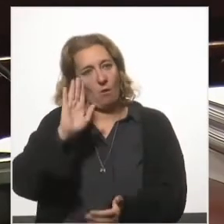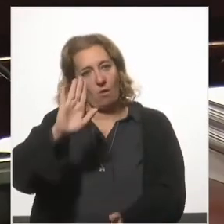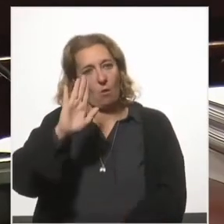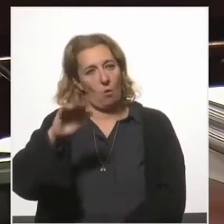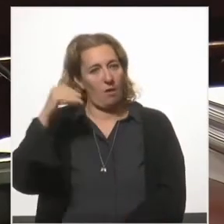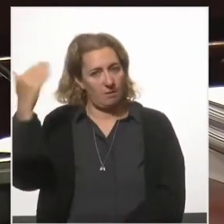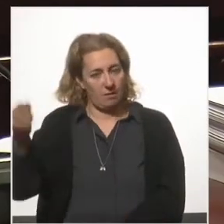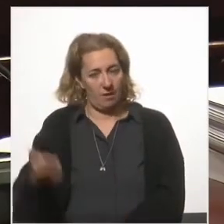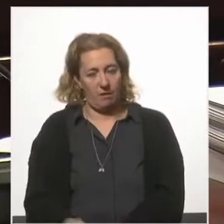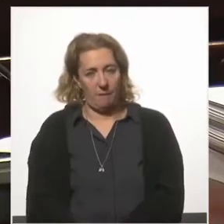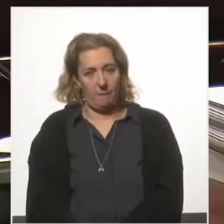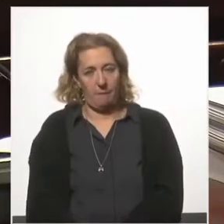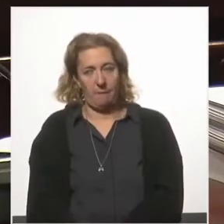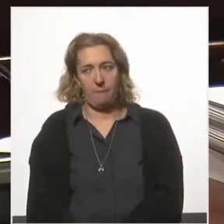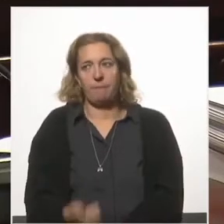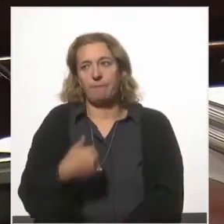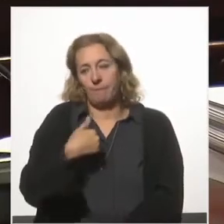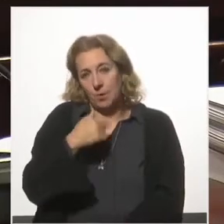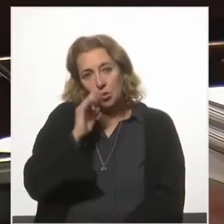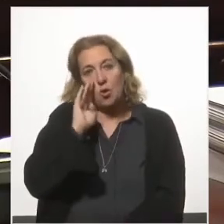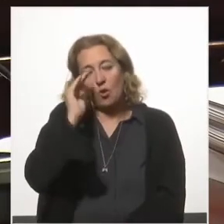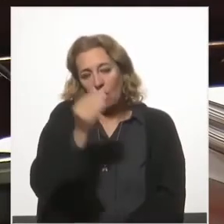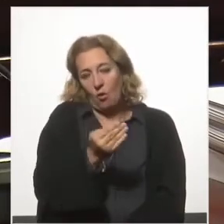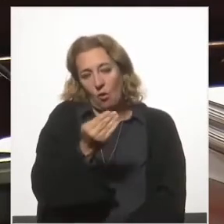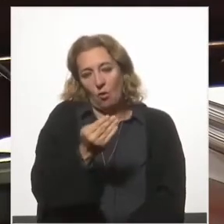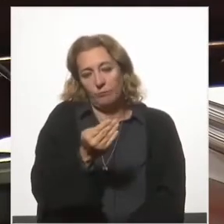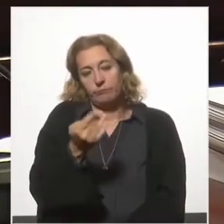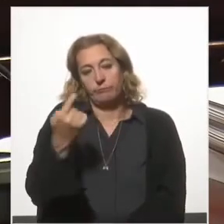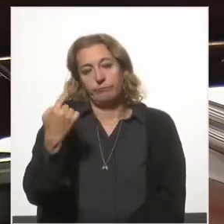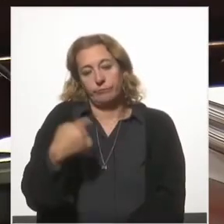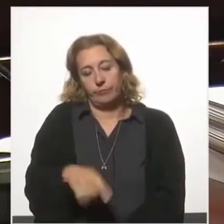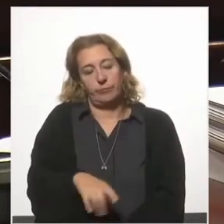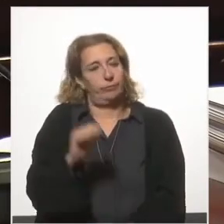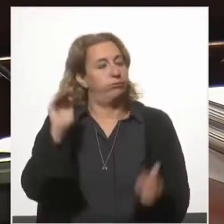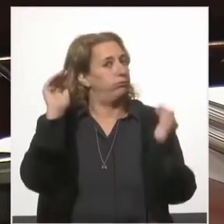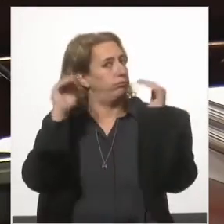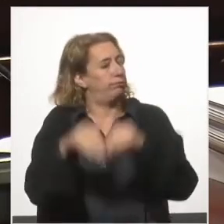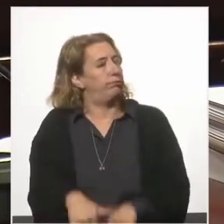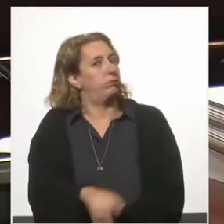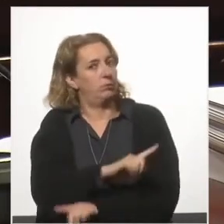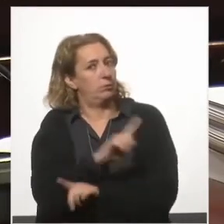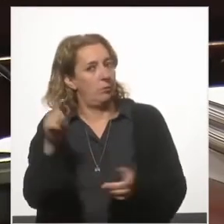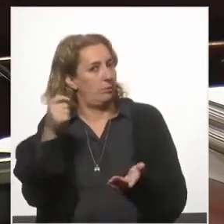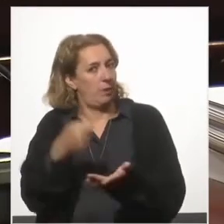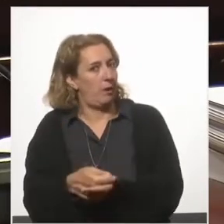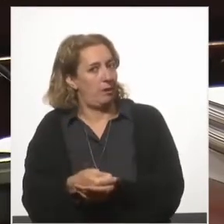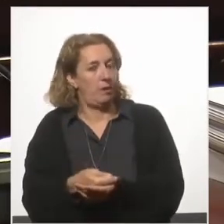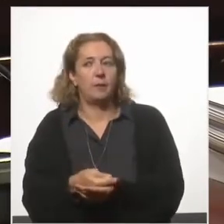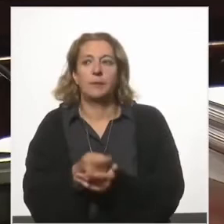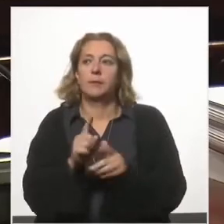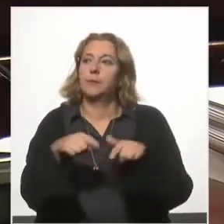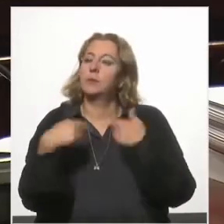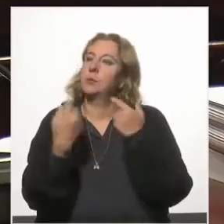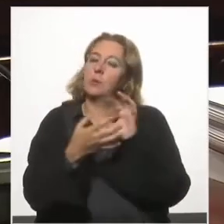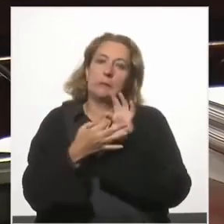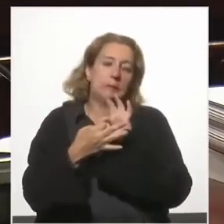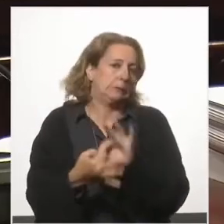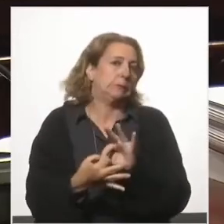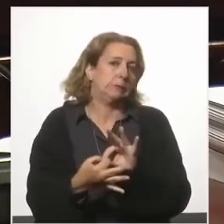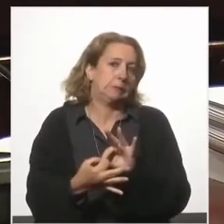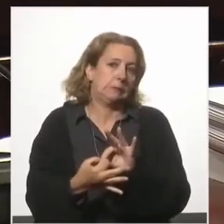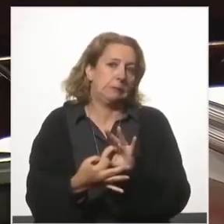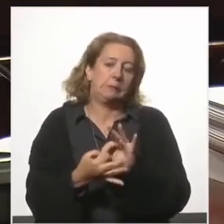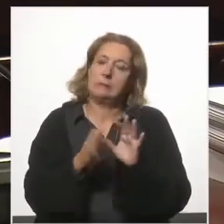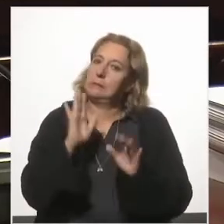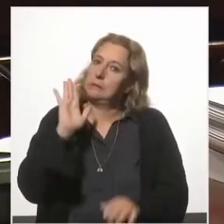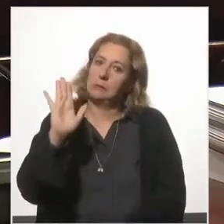externa. Y yo reconozco que hubiera sido una catástrofe no pagarla. Estamos atados a una deuda